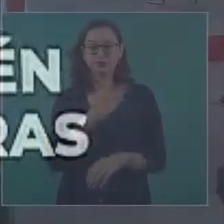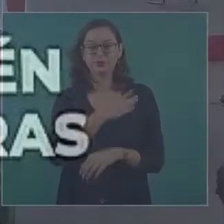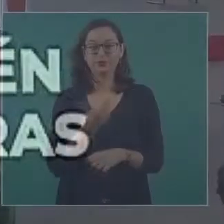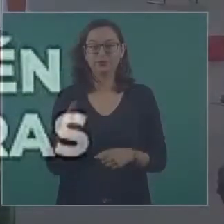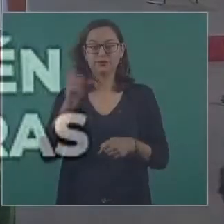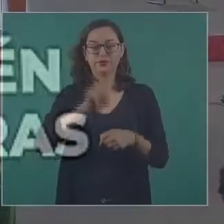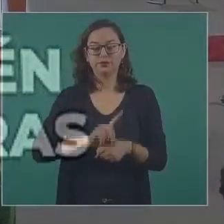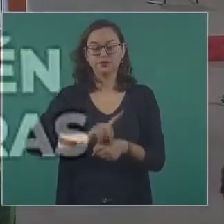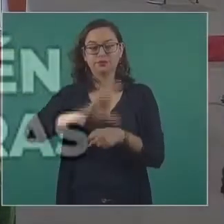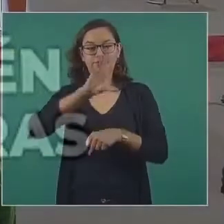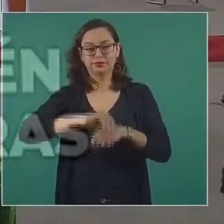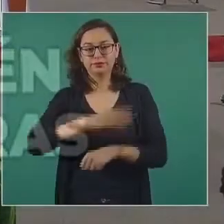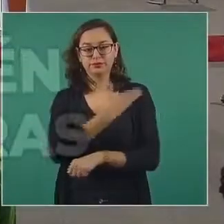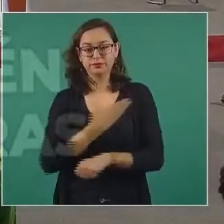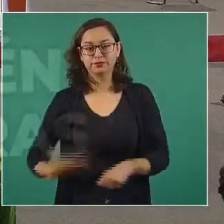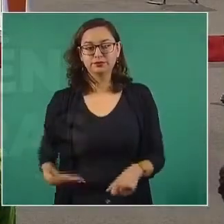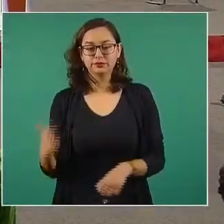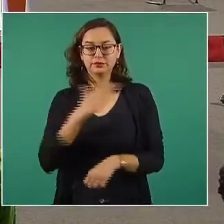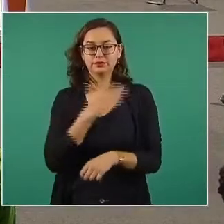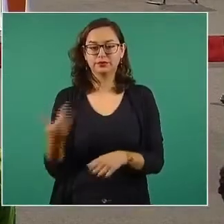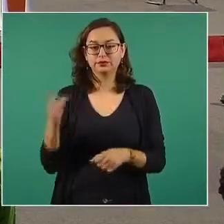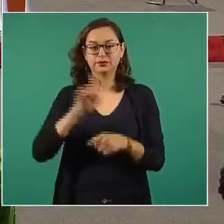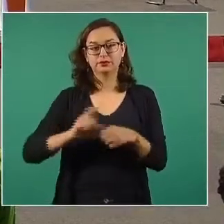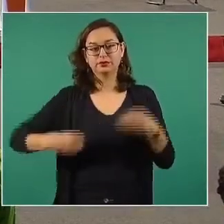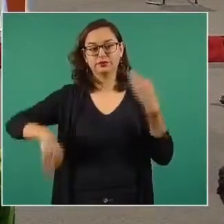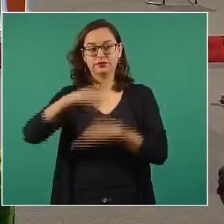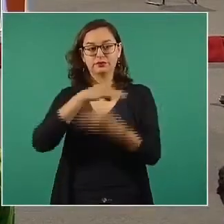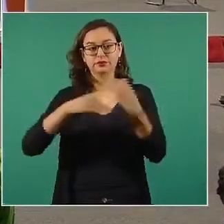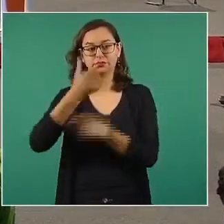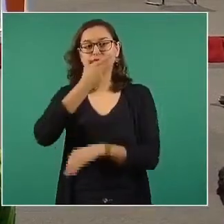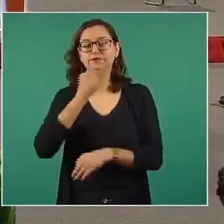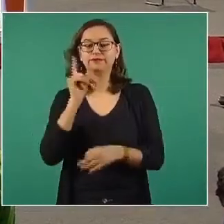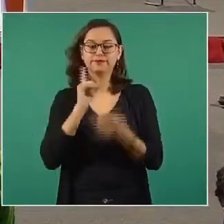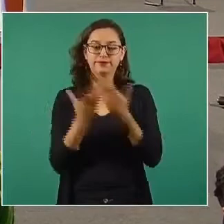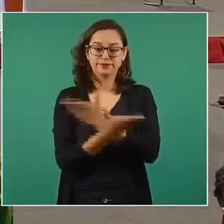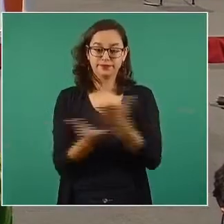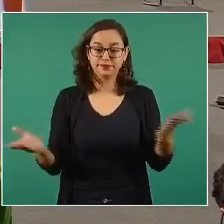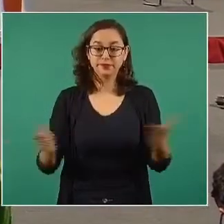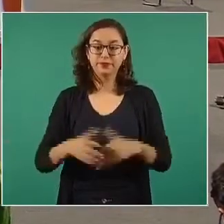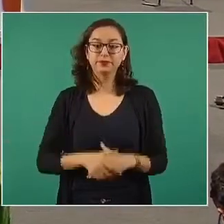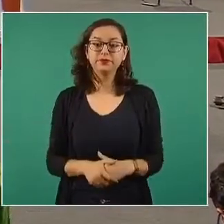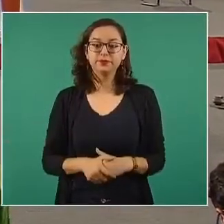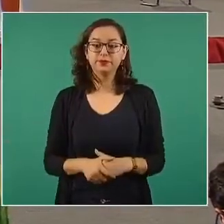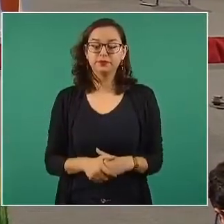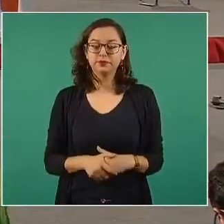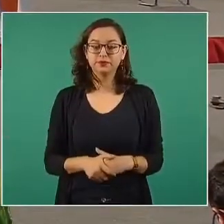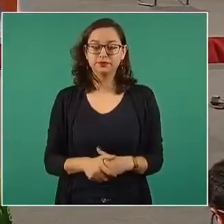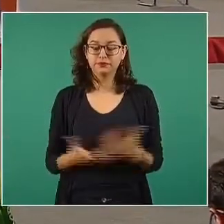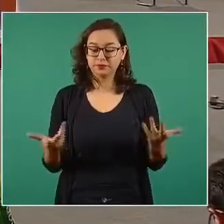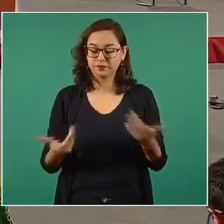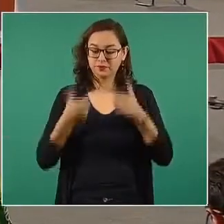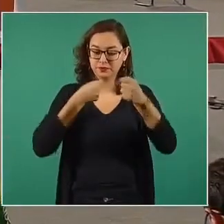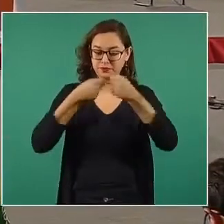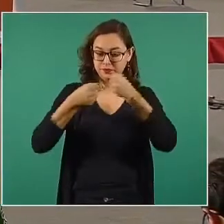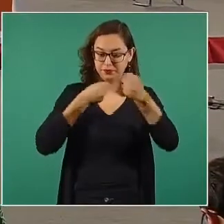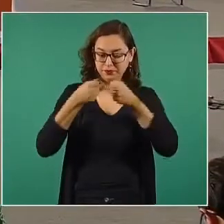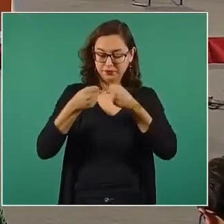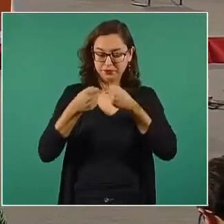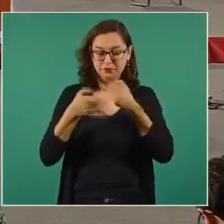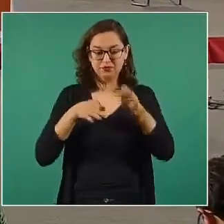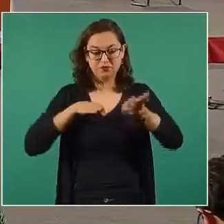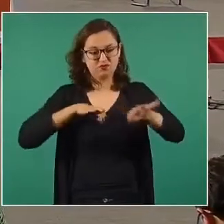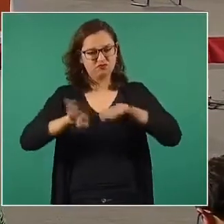Con su permiso, señor presidente, buenos días a todas y todos. El rigor periodístico son aquellas prácticas